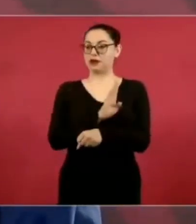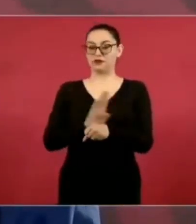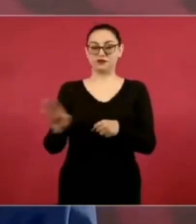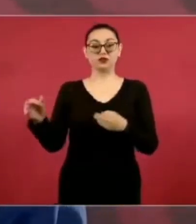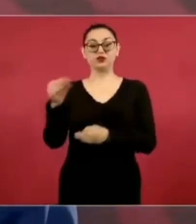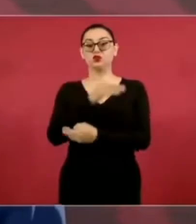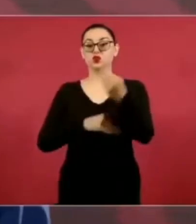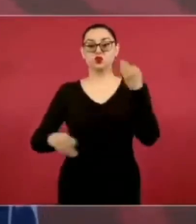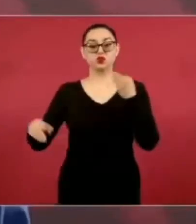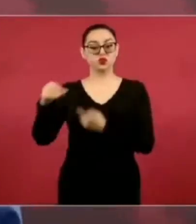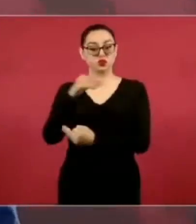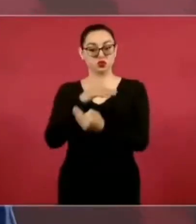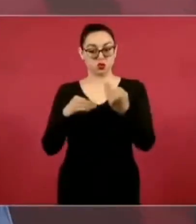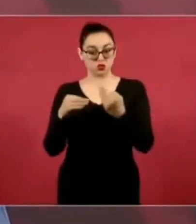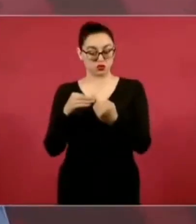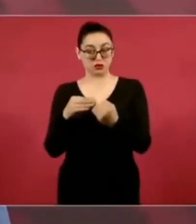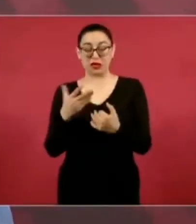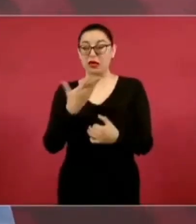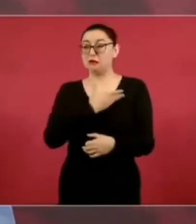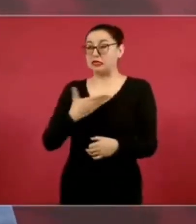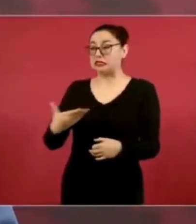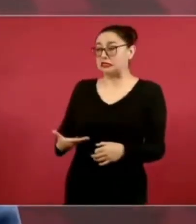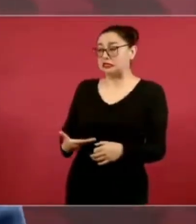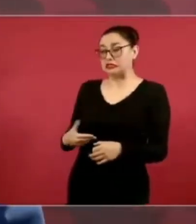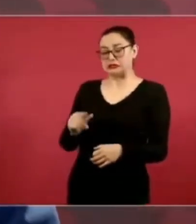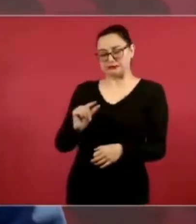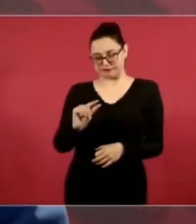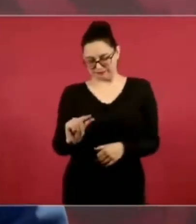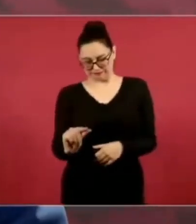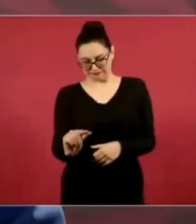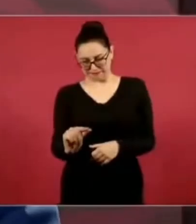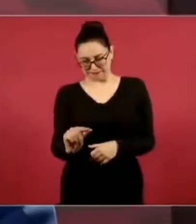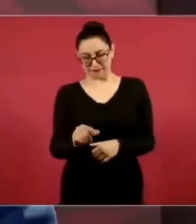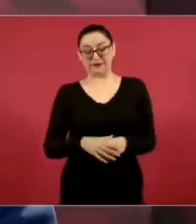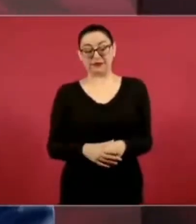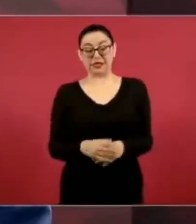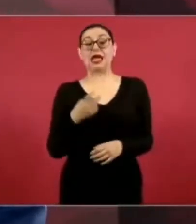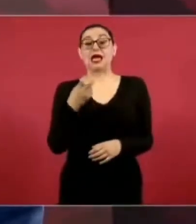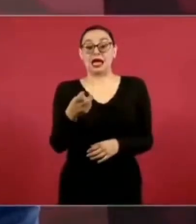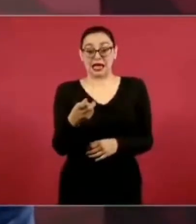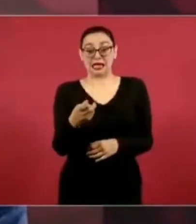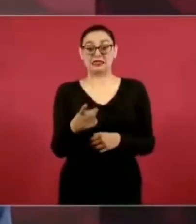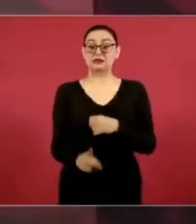Presidente, dado que… Entonces, ese es el fondo del debate.